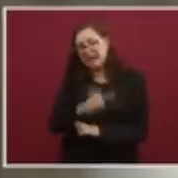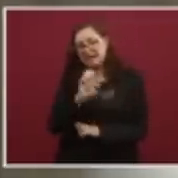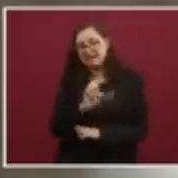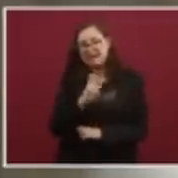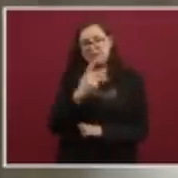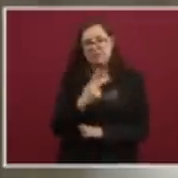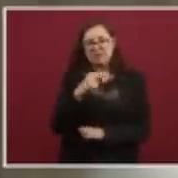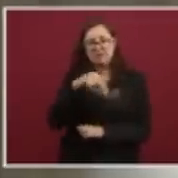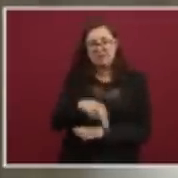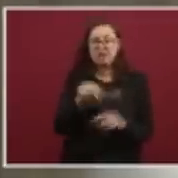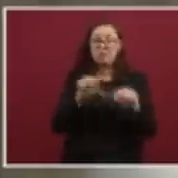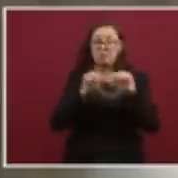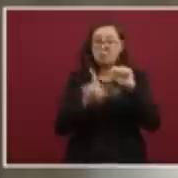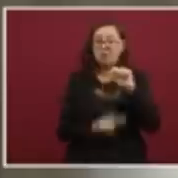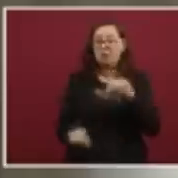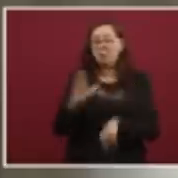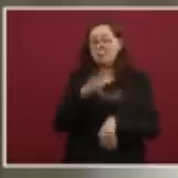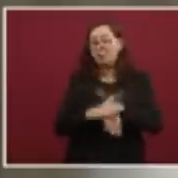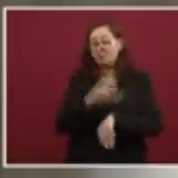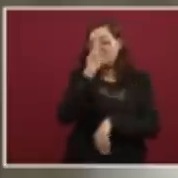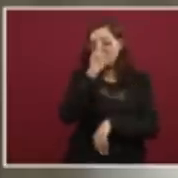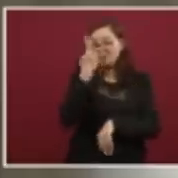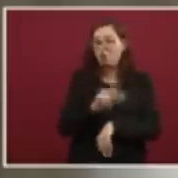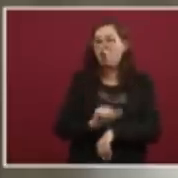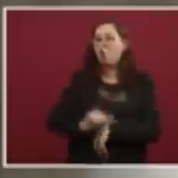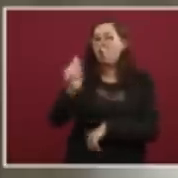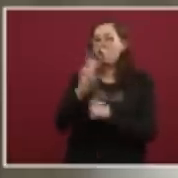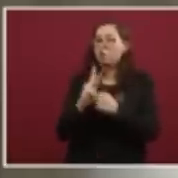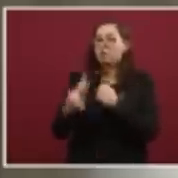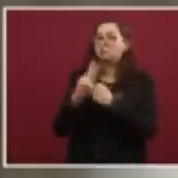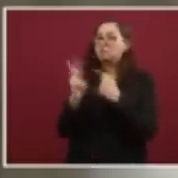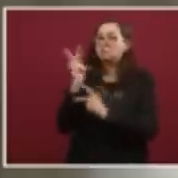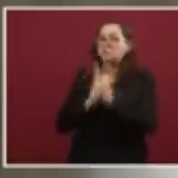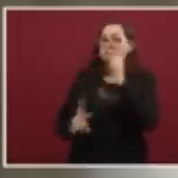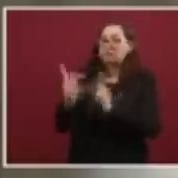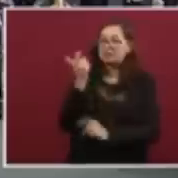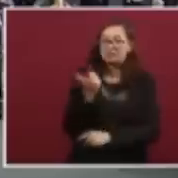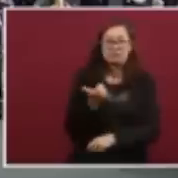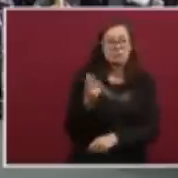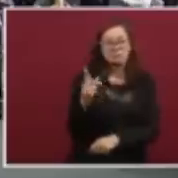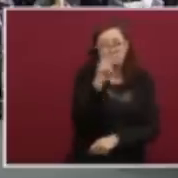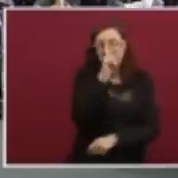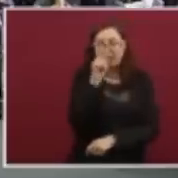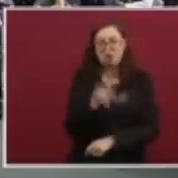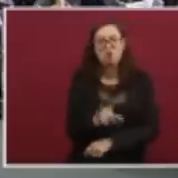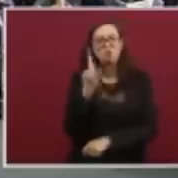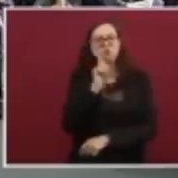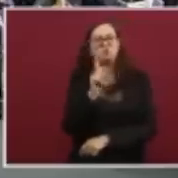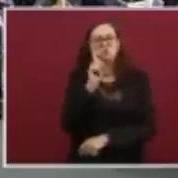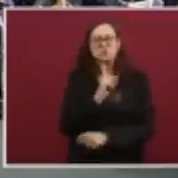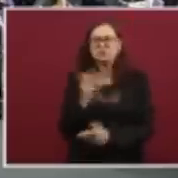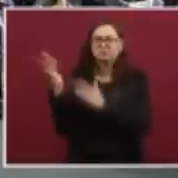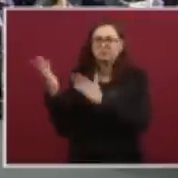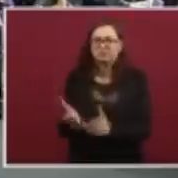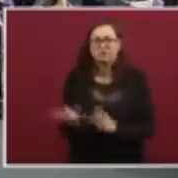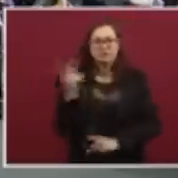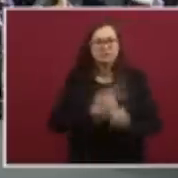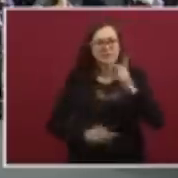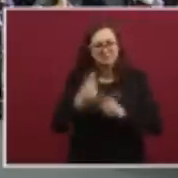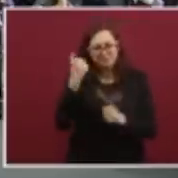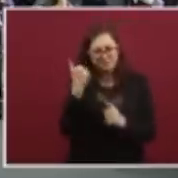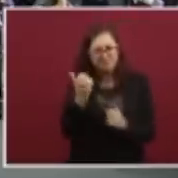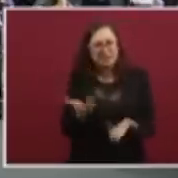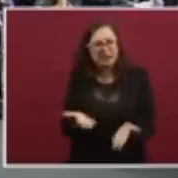se coloca como el mayor país de deuda externa en América Latina. ¿A qué viene la presidenta del Fondo Monetario Internacional?